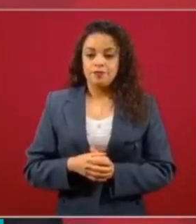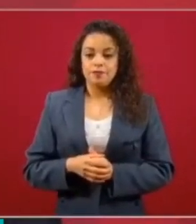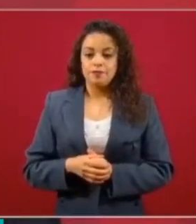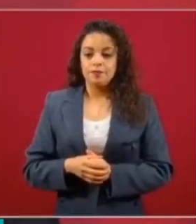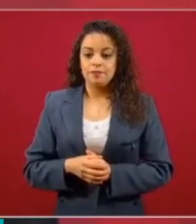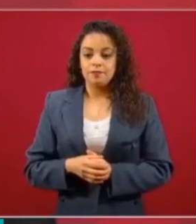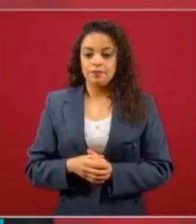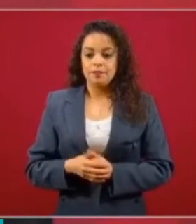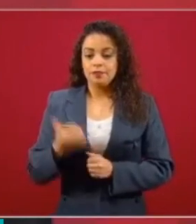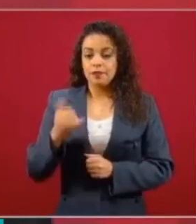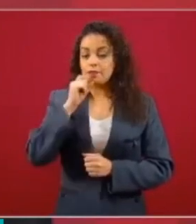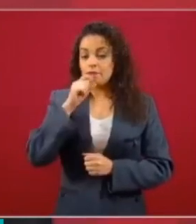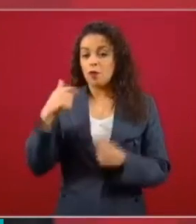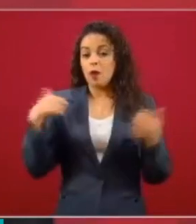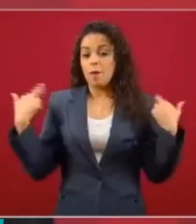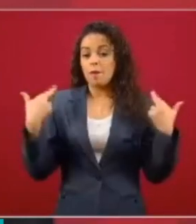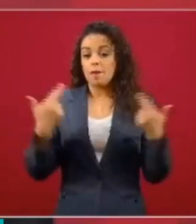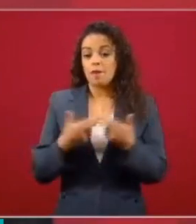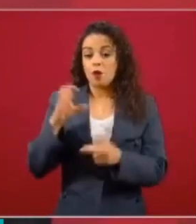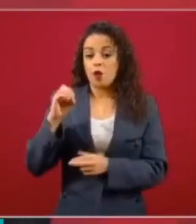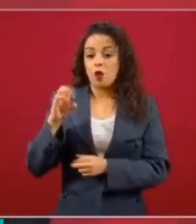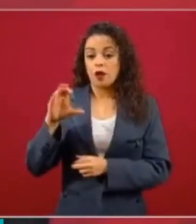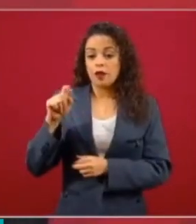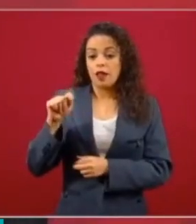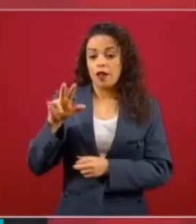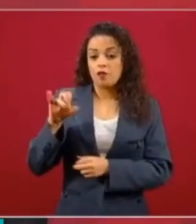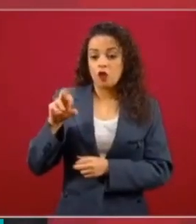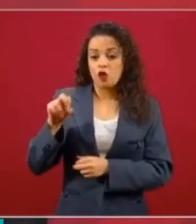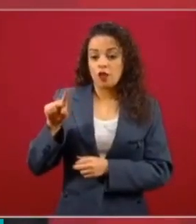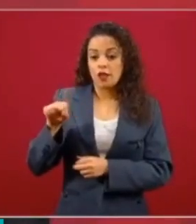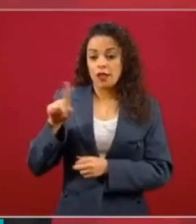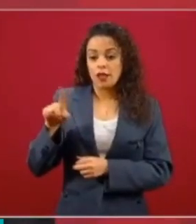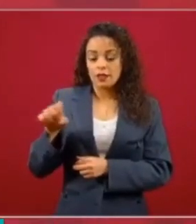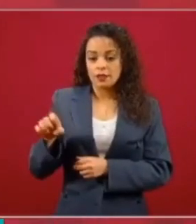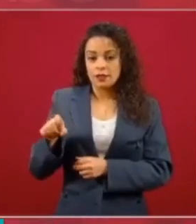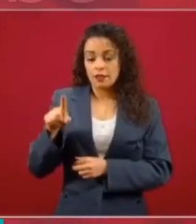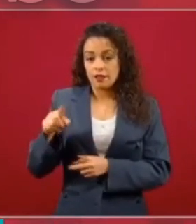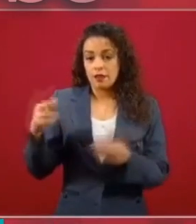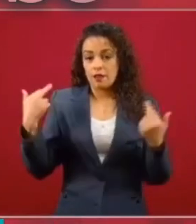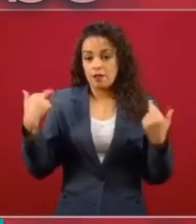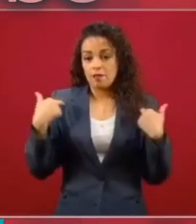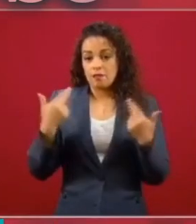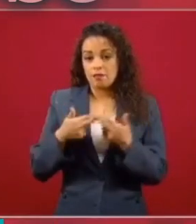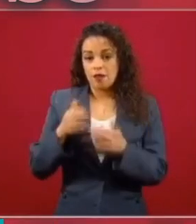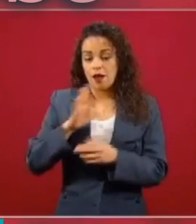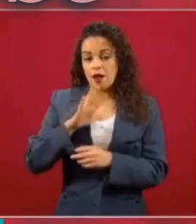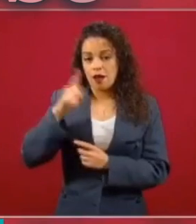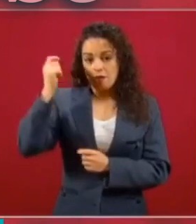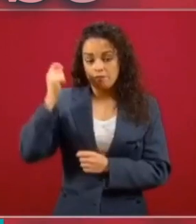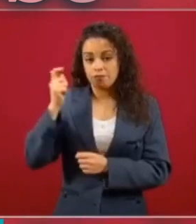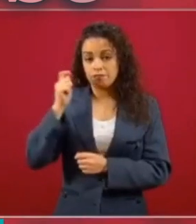a mi maestro Octavio Rodríguez Araujo, maestro emérito de la Facultad de